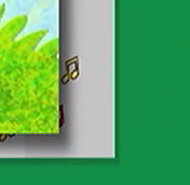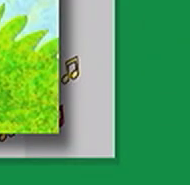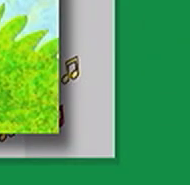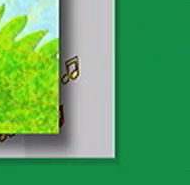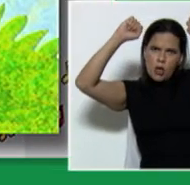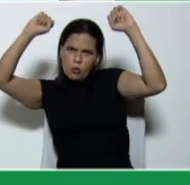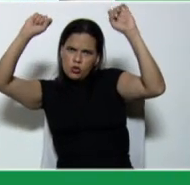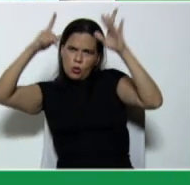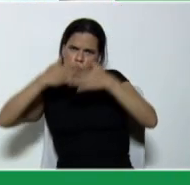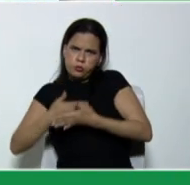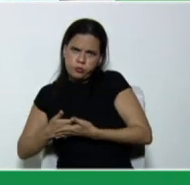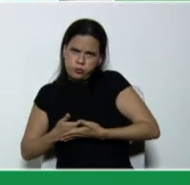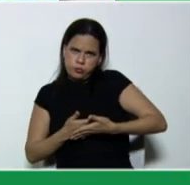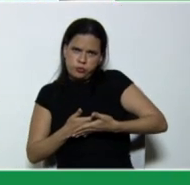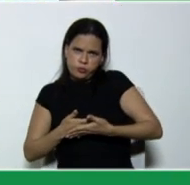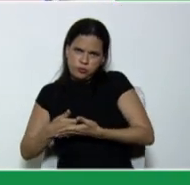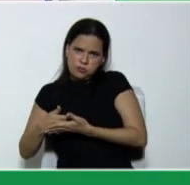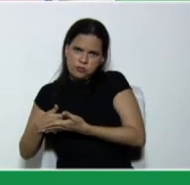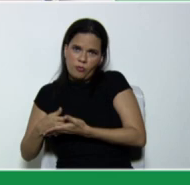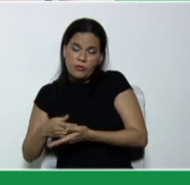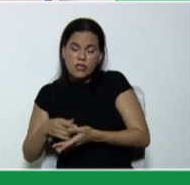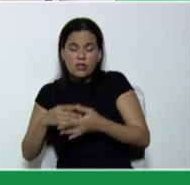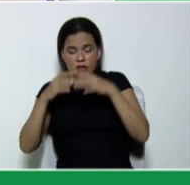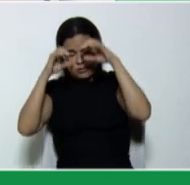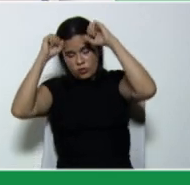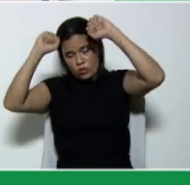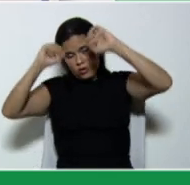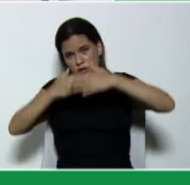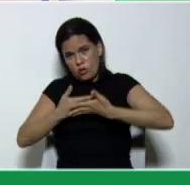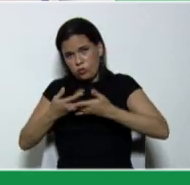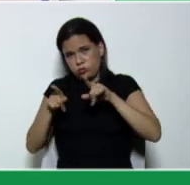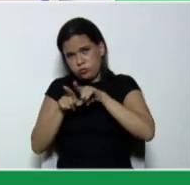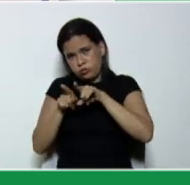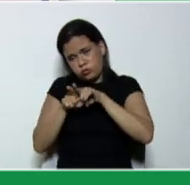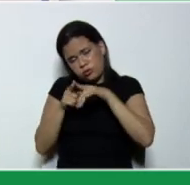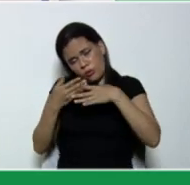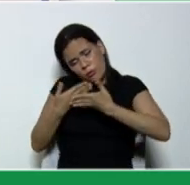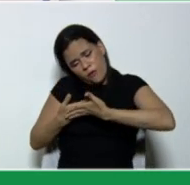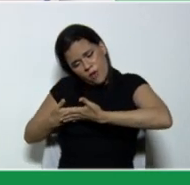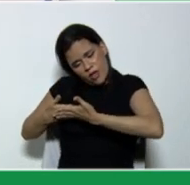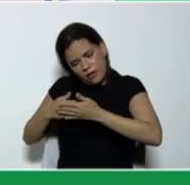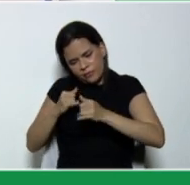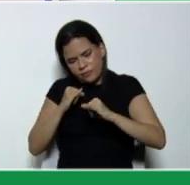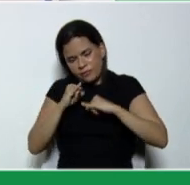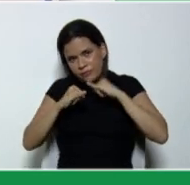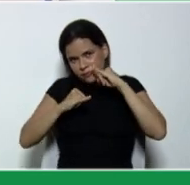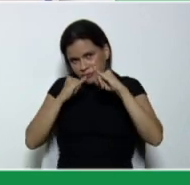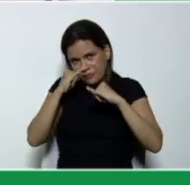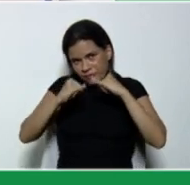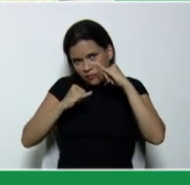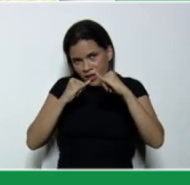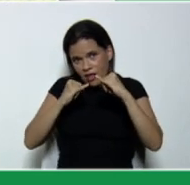Mariposa tuvo un terner, un becerrito lindo como un bebé.